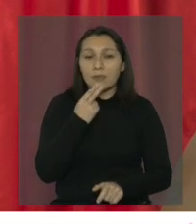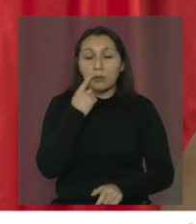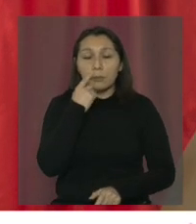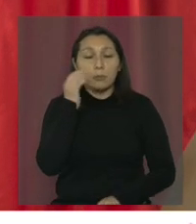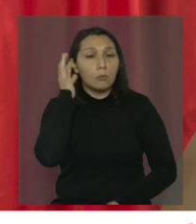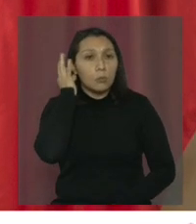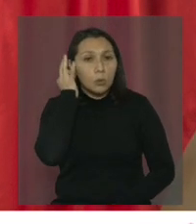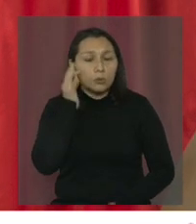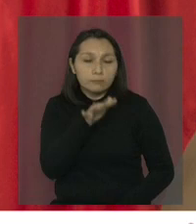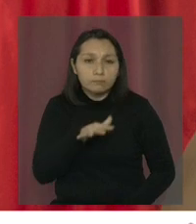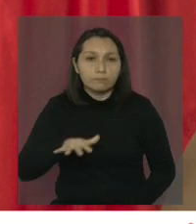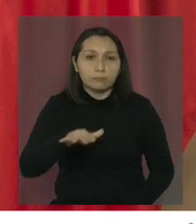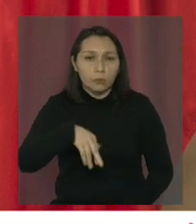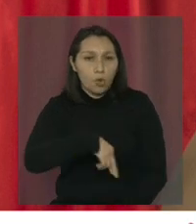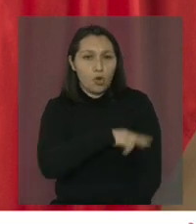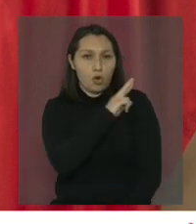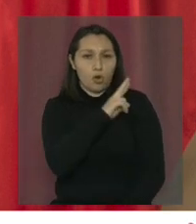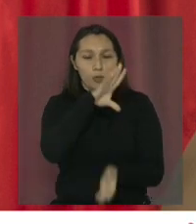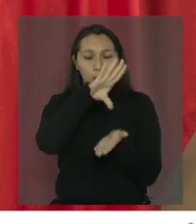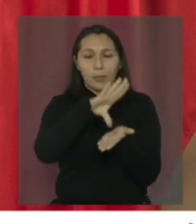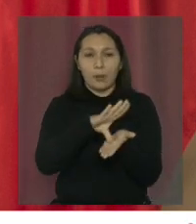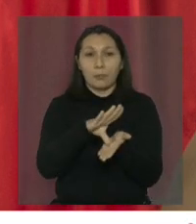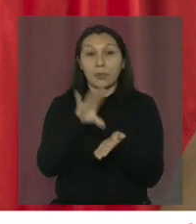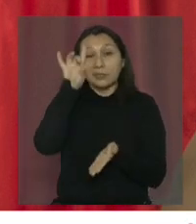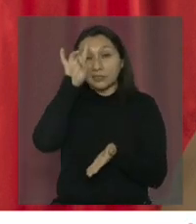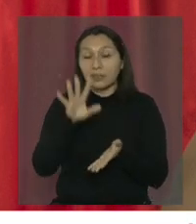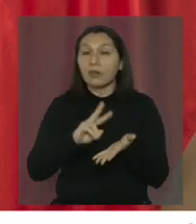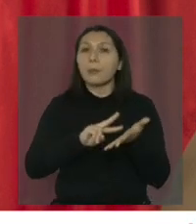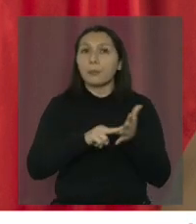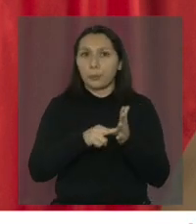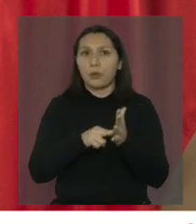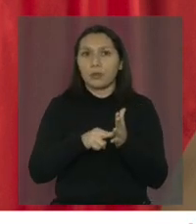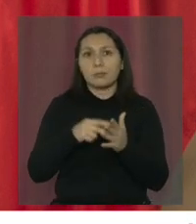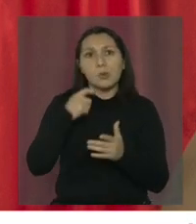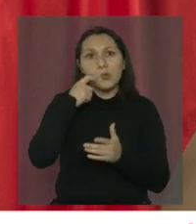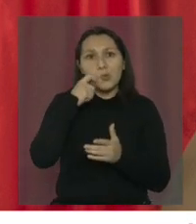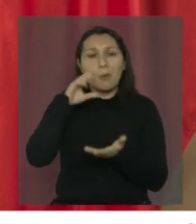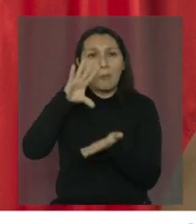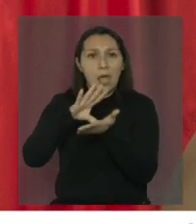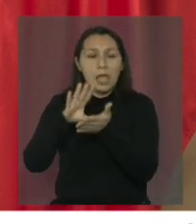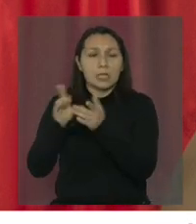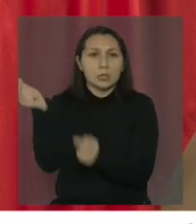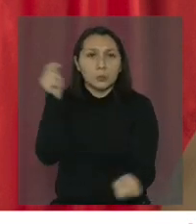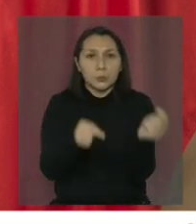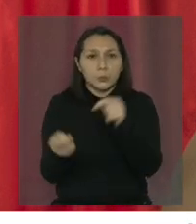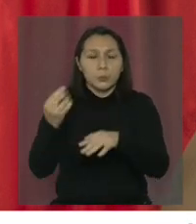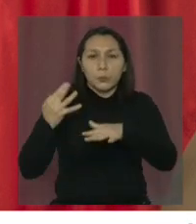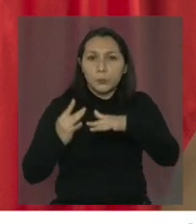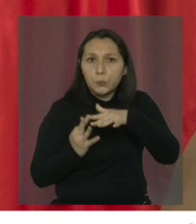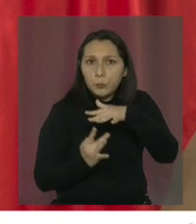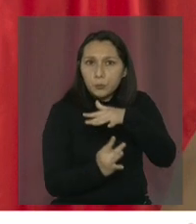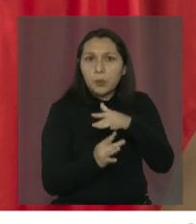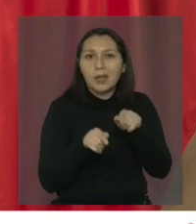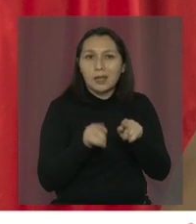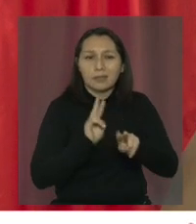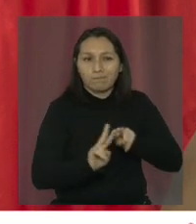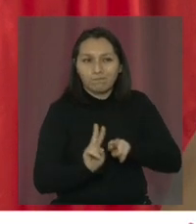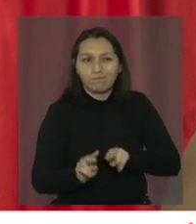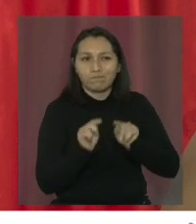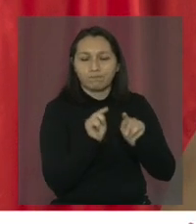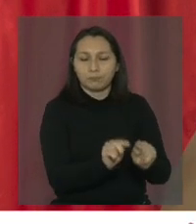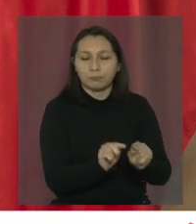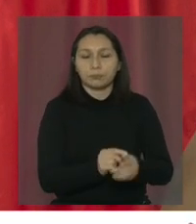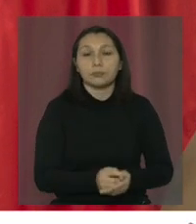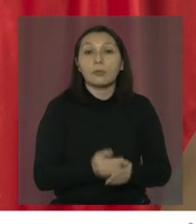habitantes del sector norte de nuestro país sabemos que hay una crisis humanitaria con la migración y por lo tanto medidas en esa dirección y